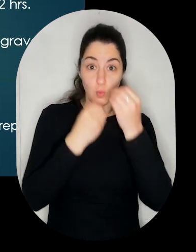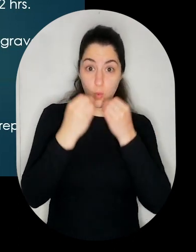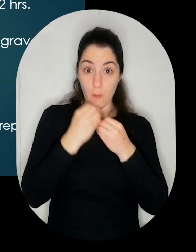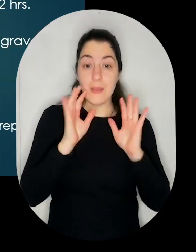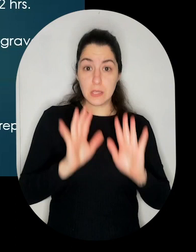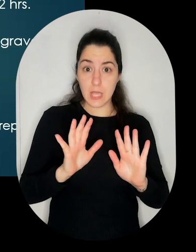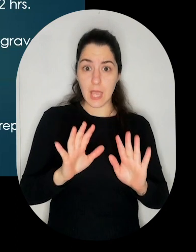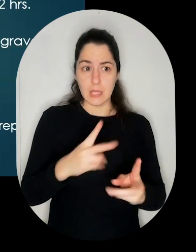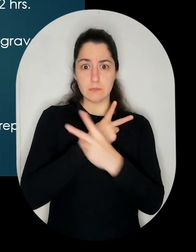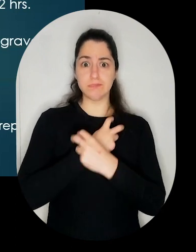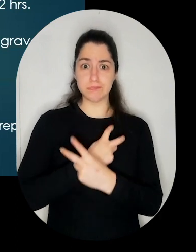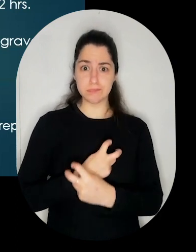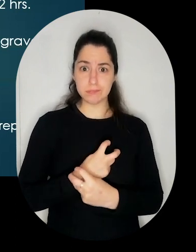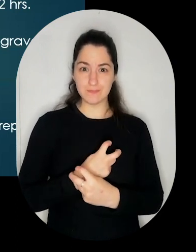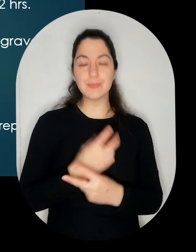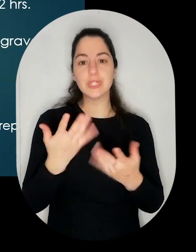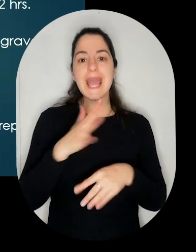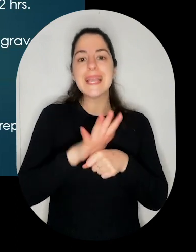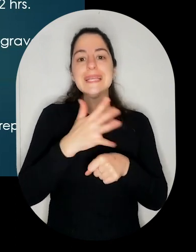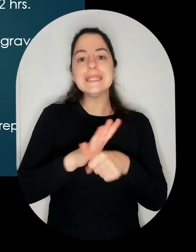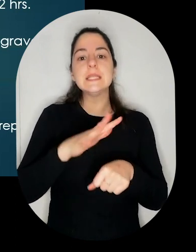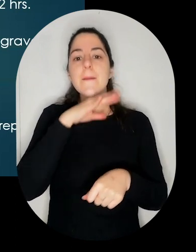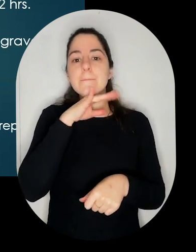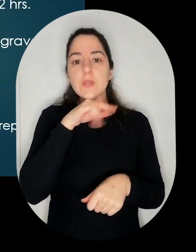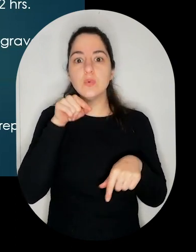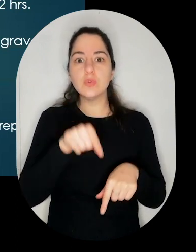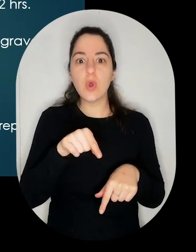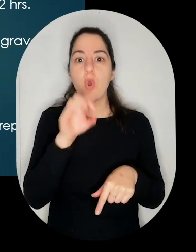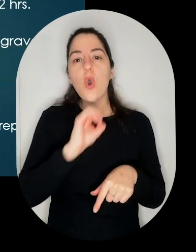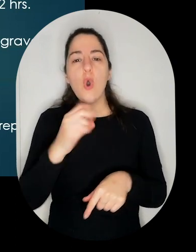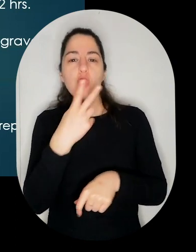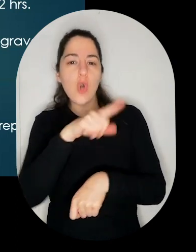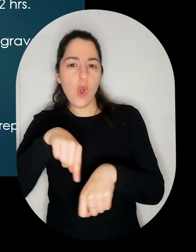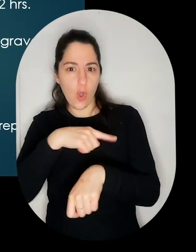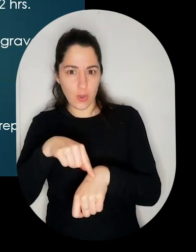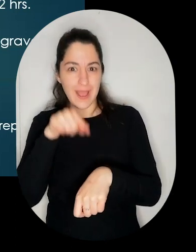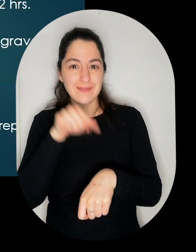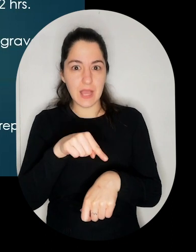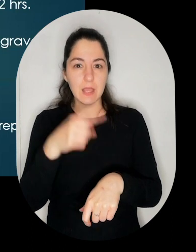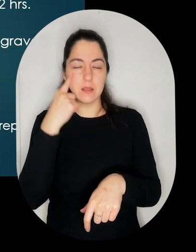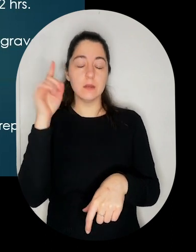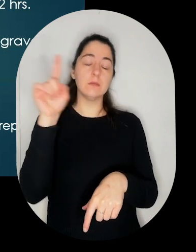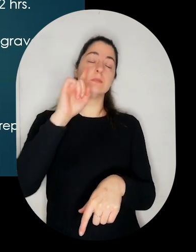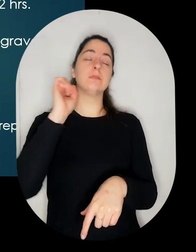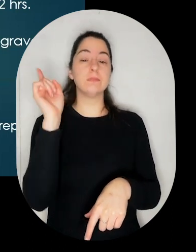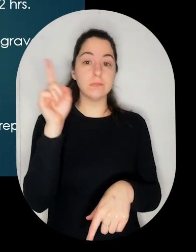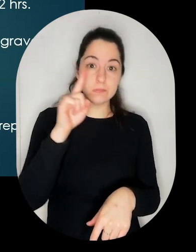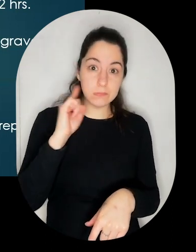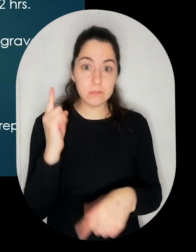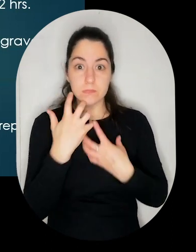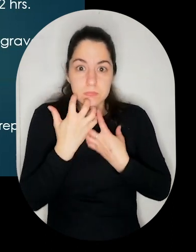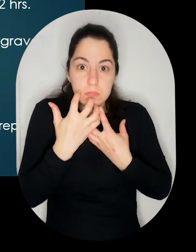aparecen 15 minutos a 2 horas después, con cuadro gastrointestinal, baja la presión, mareo, vómitos, síndrome